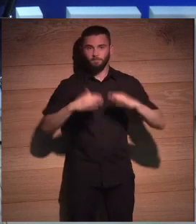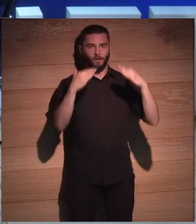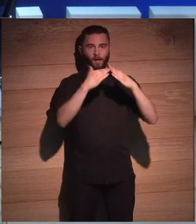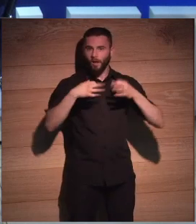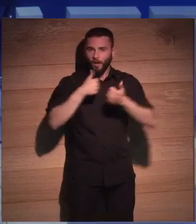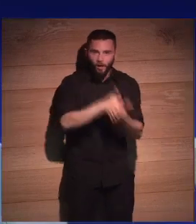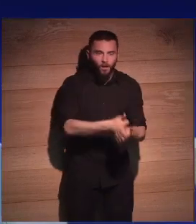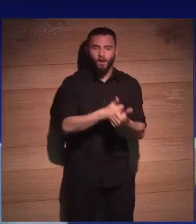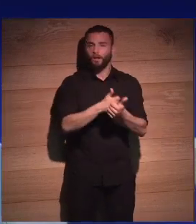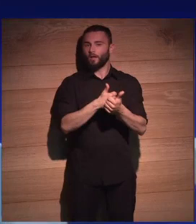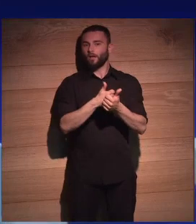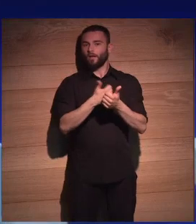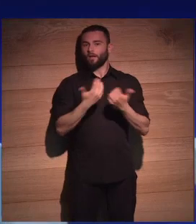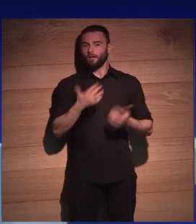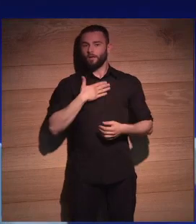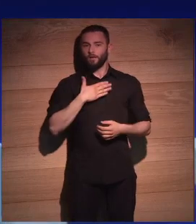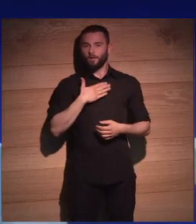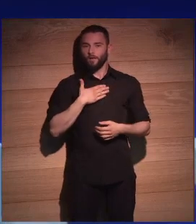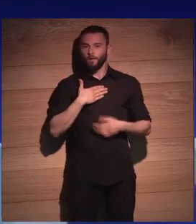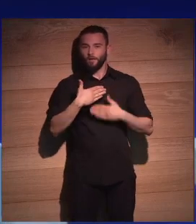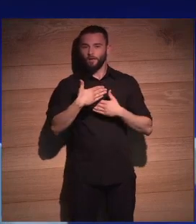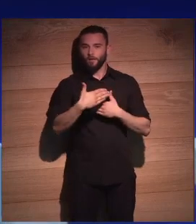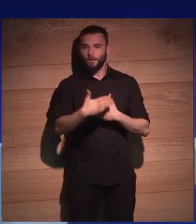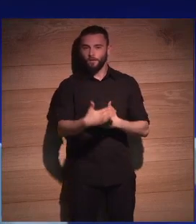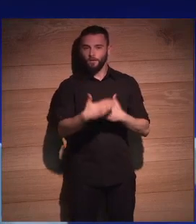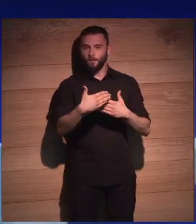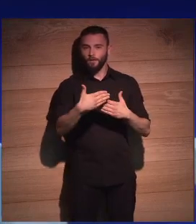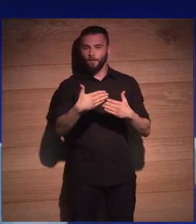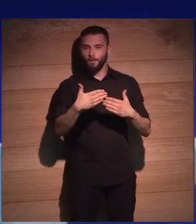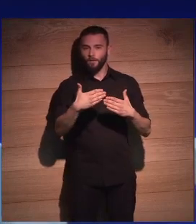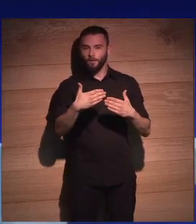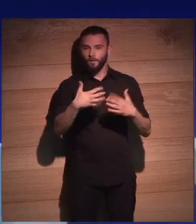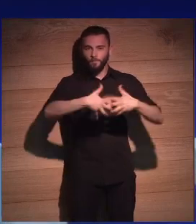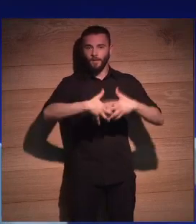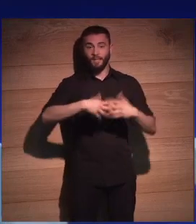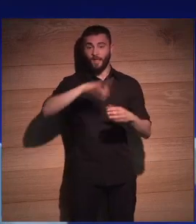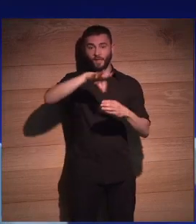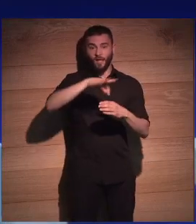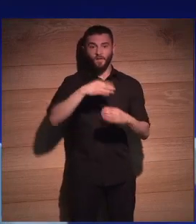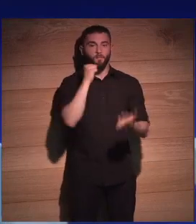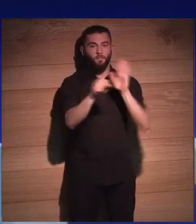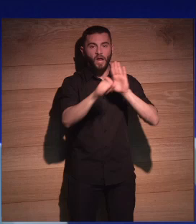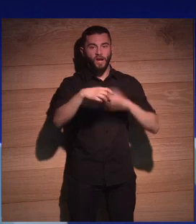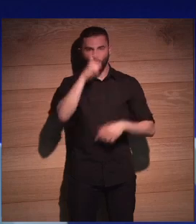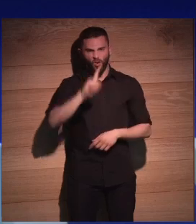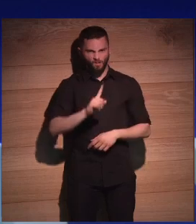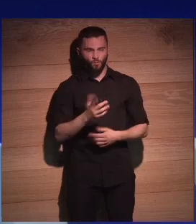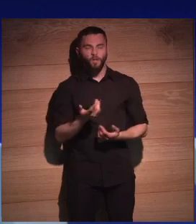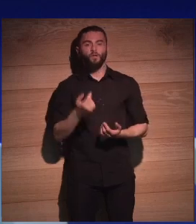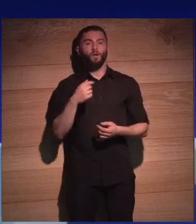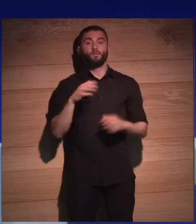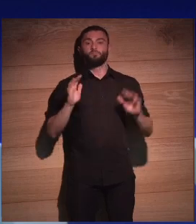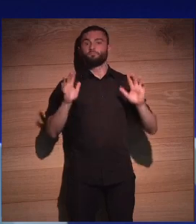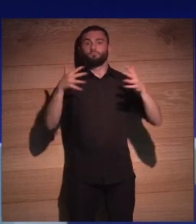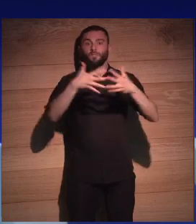casa. Y mi cafetera, que no recuerdo ahora de qué marca es, de café, tiene conexión a internet. No sé para